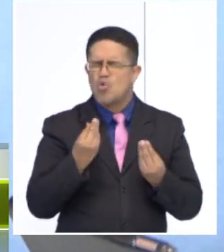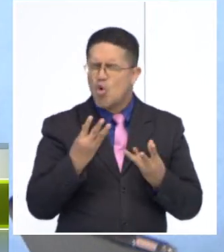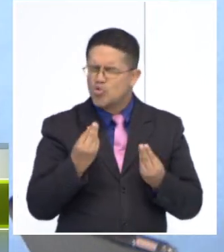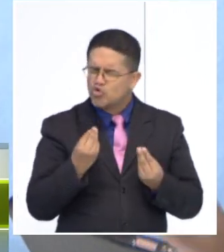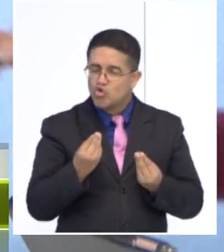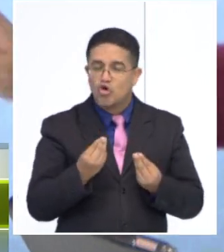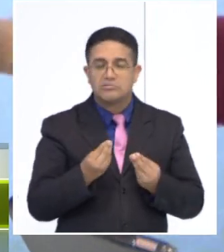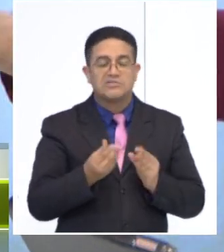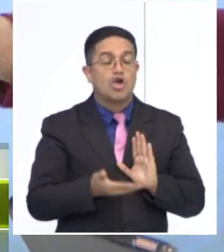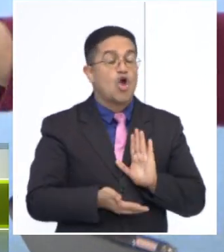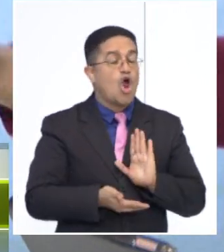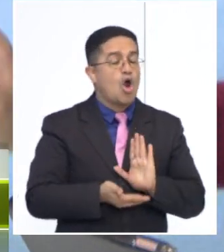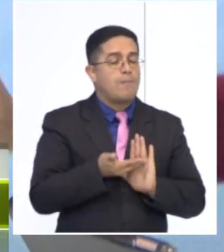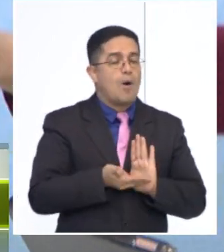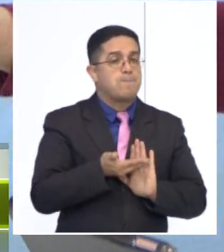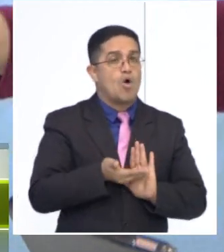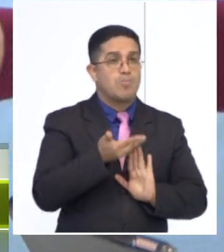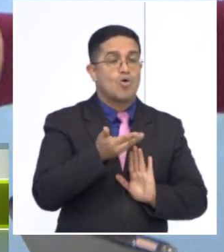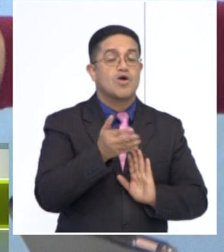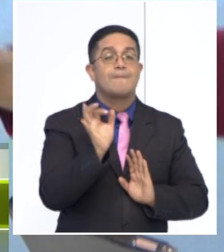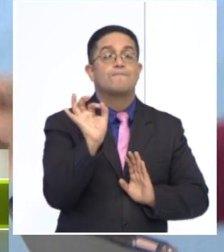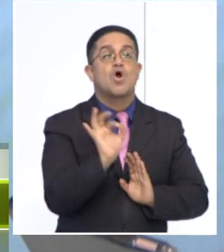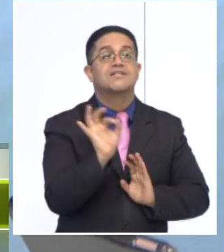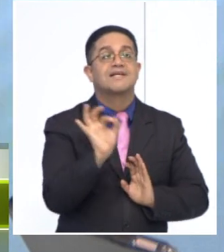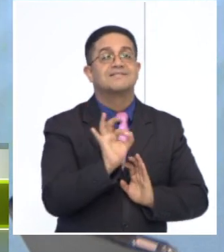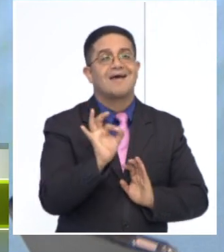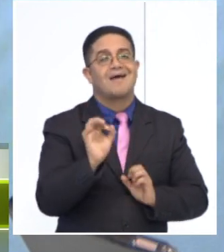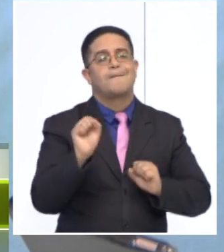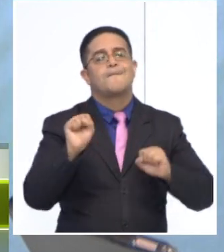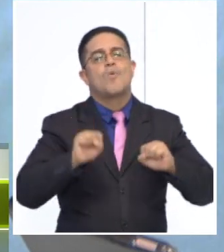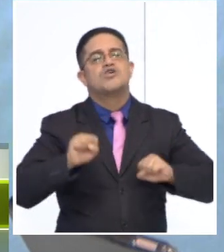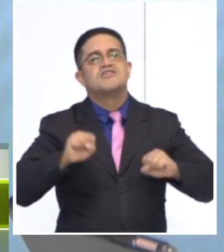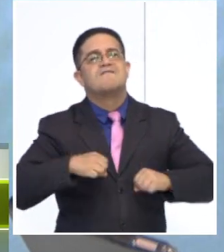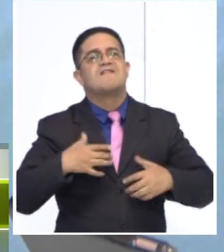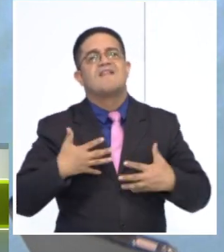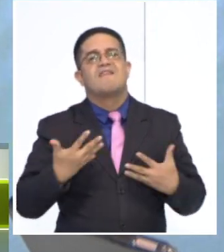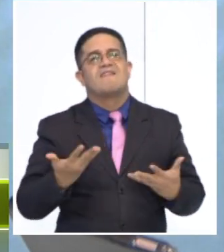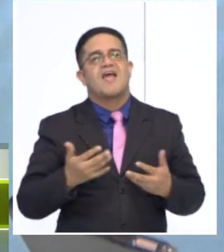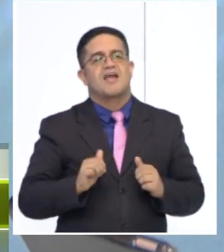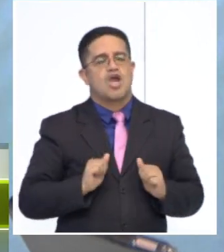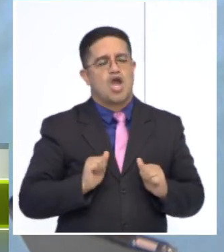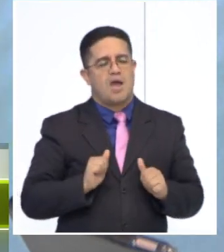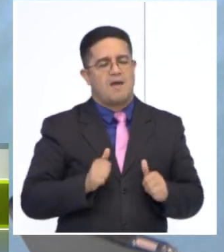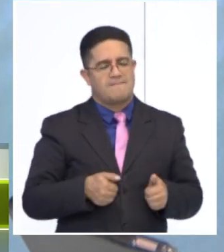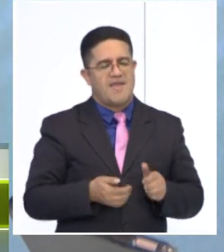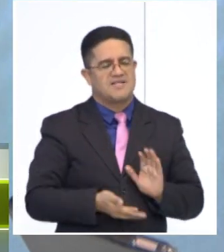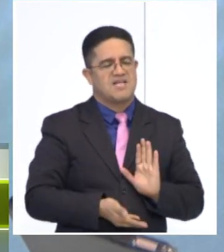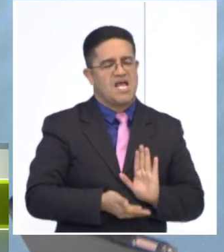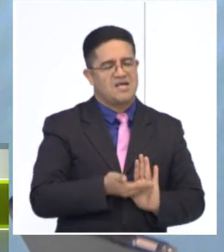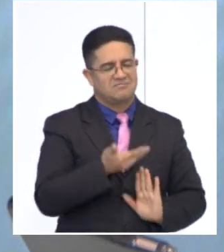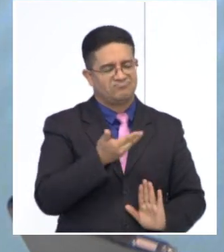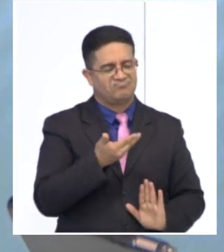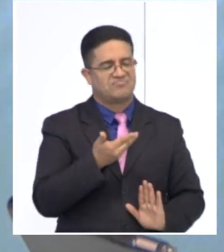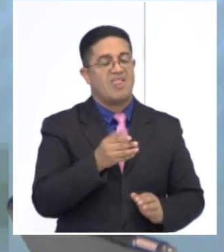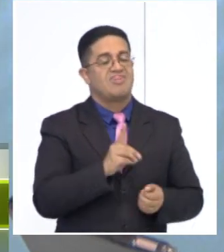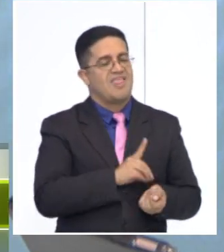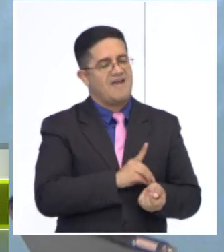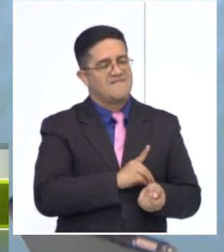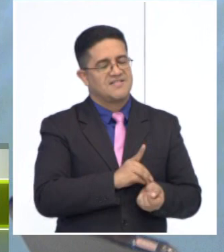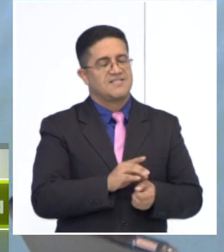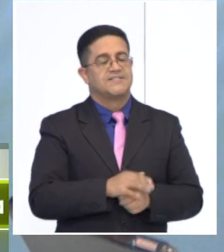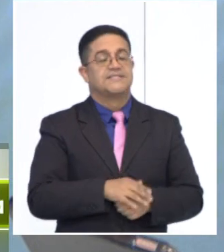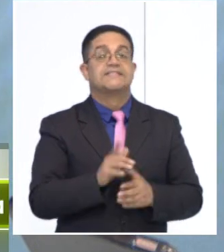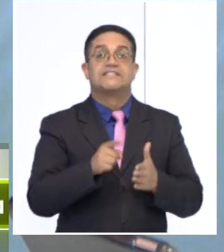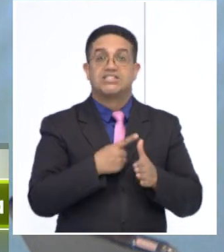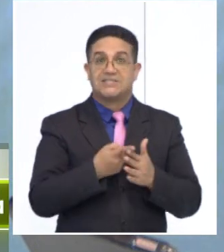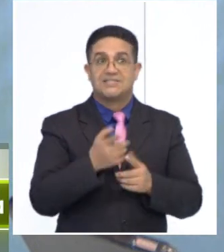aumenta exponencialmente la posibilidad de que tengas la condición, de que hagas una diabetes gestacional. Entonces, en